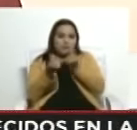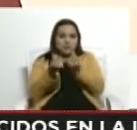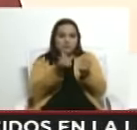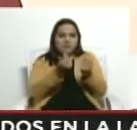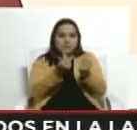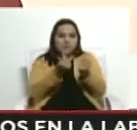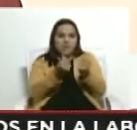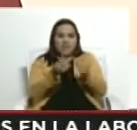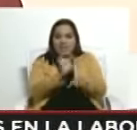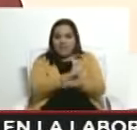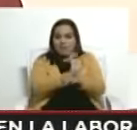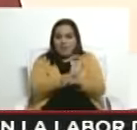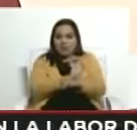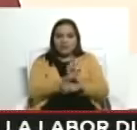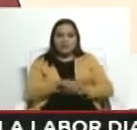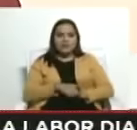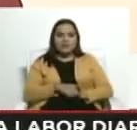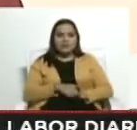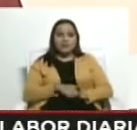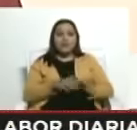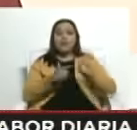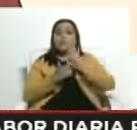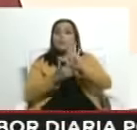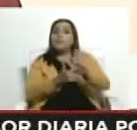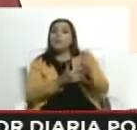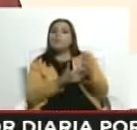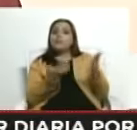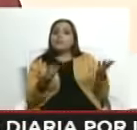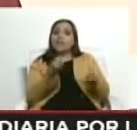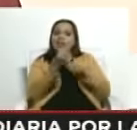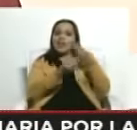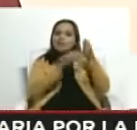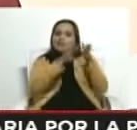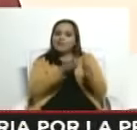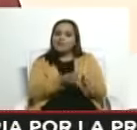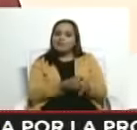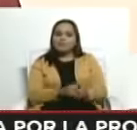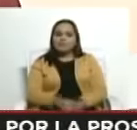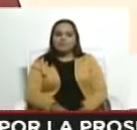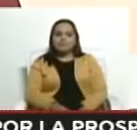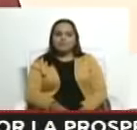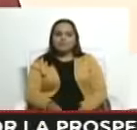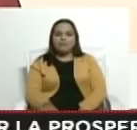de Ecuador, demuestra de qué está hecho.